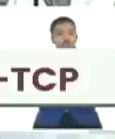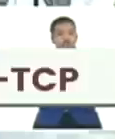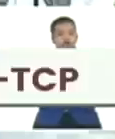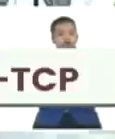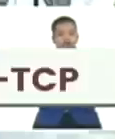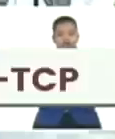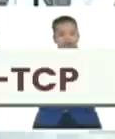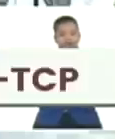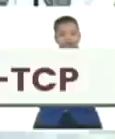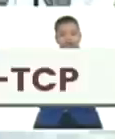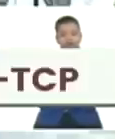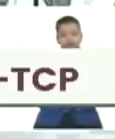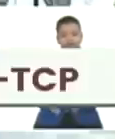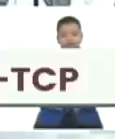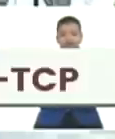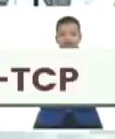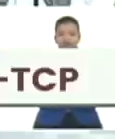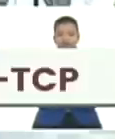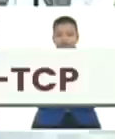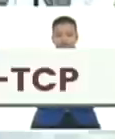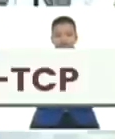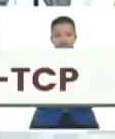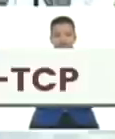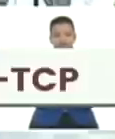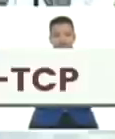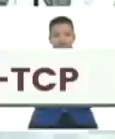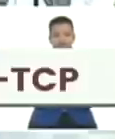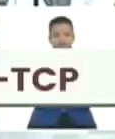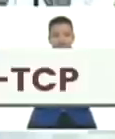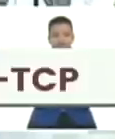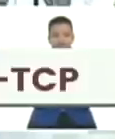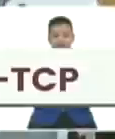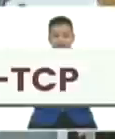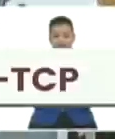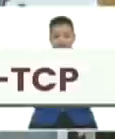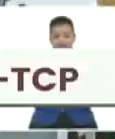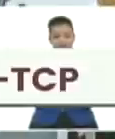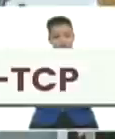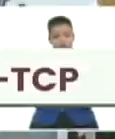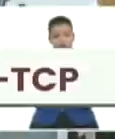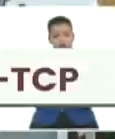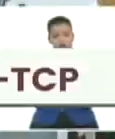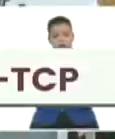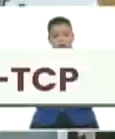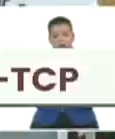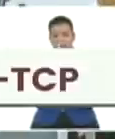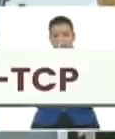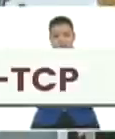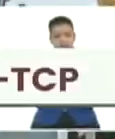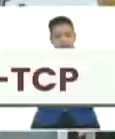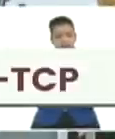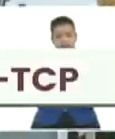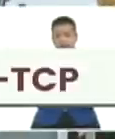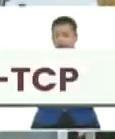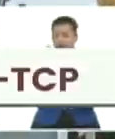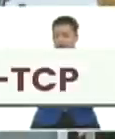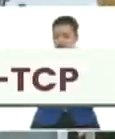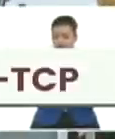nos vendemos ni nos rendimos jamás, jamás.